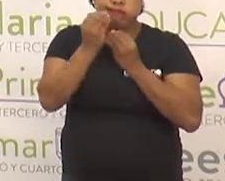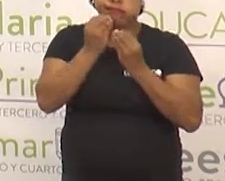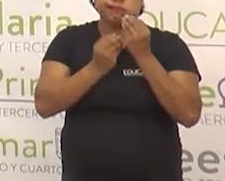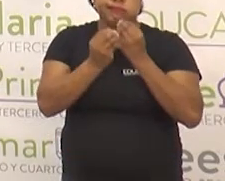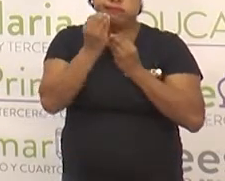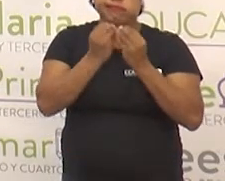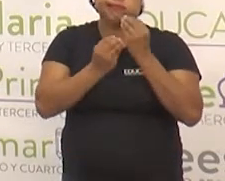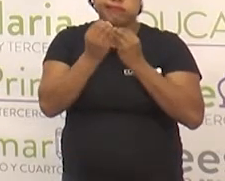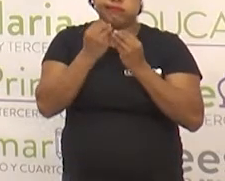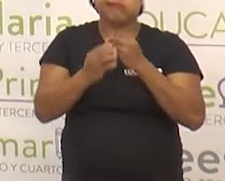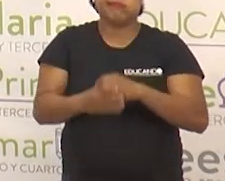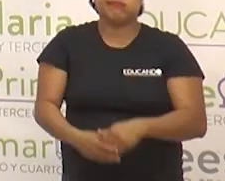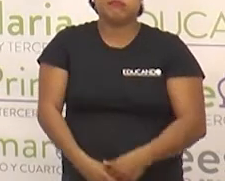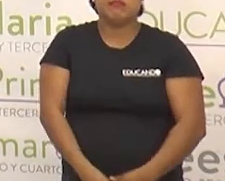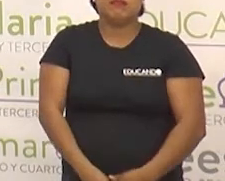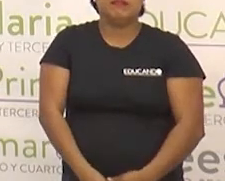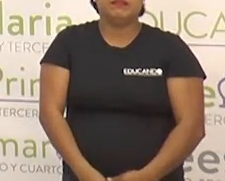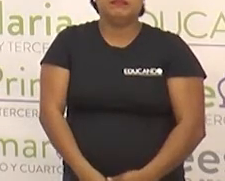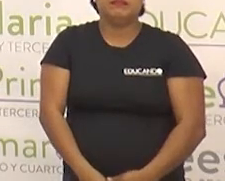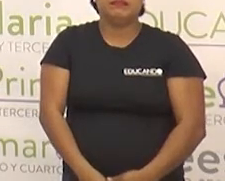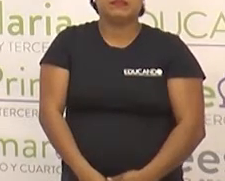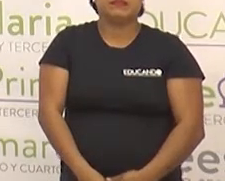alimentos